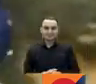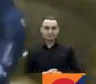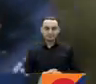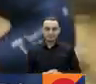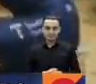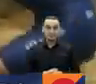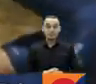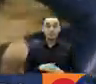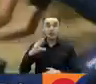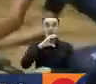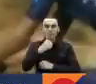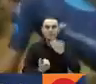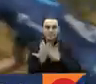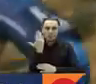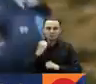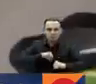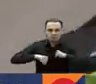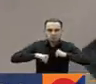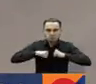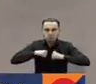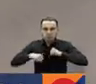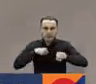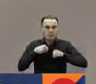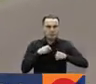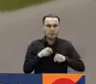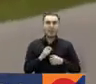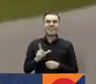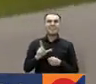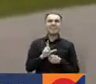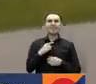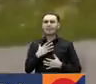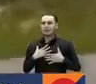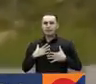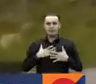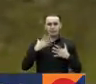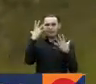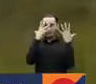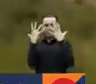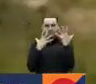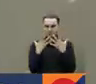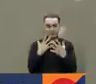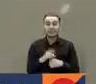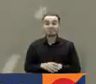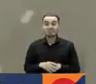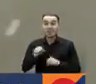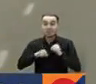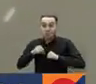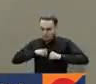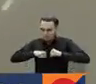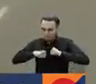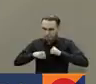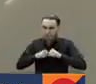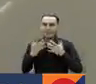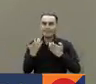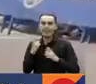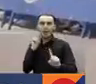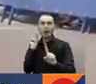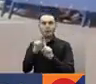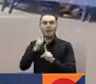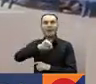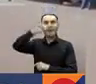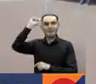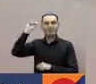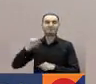Cuando el colombiano atacó en el ascenso al Alto del Acebo, el líder sufrió una descompensación. Sosa espera coronarse este domingo como el campeón de la Vuelta a